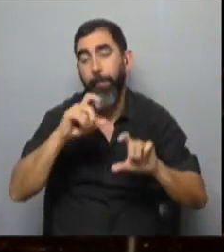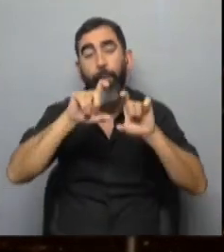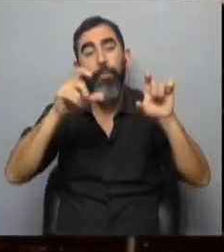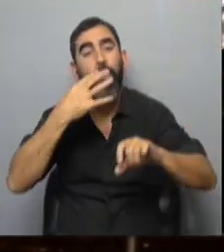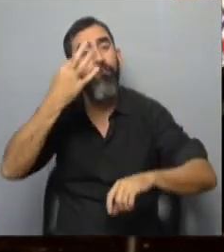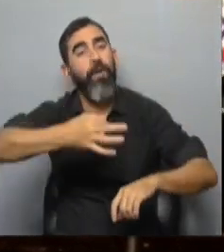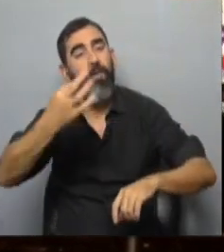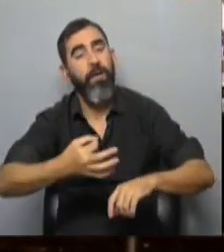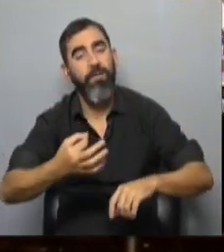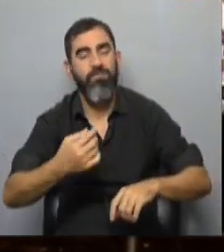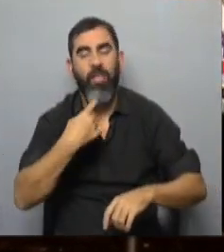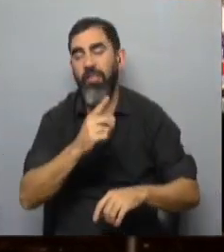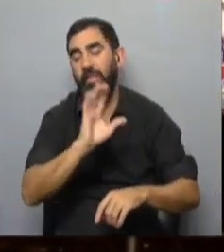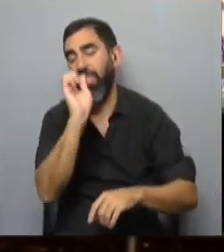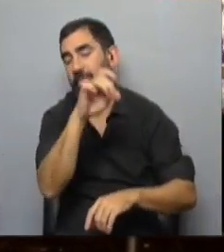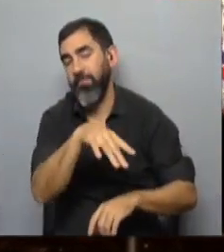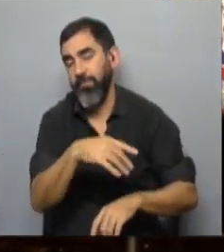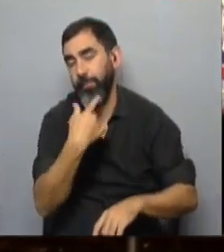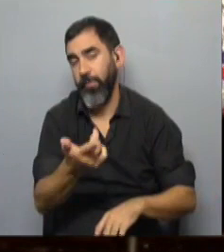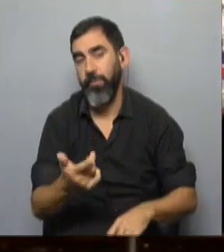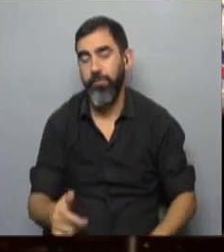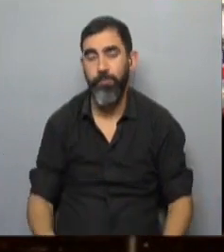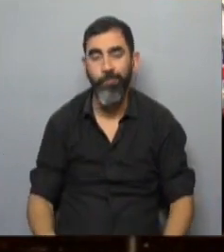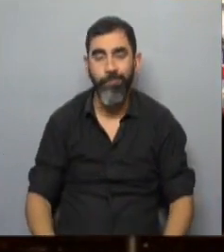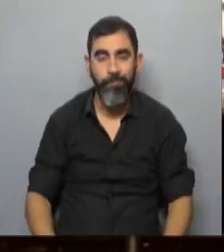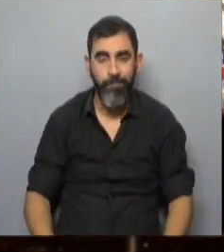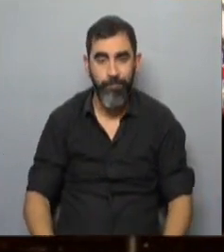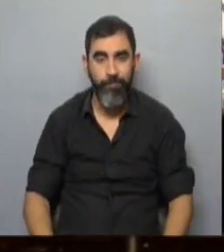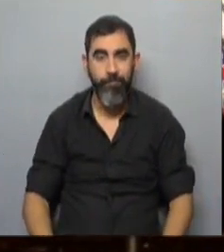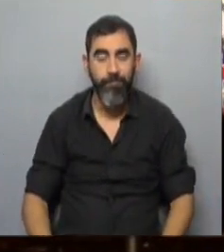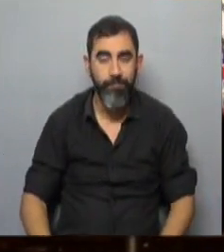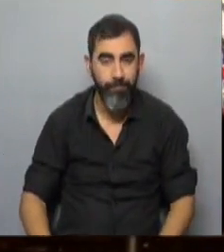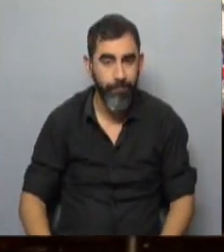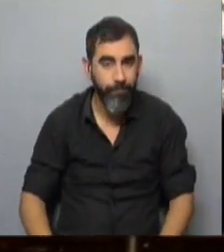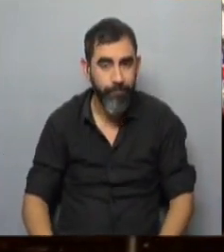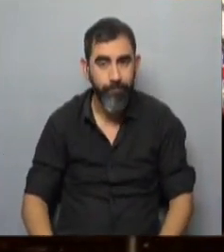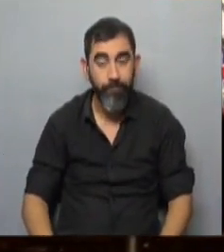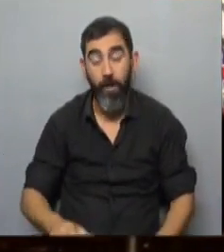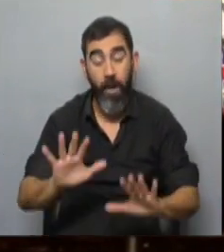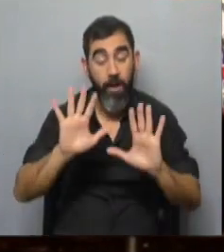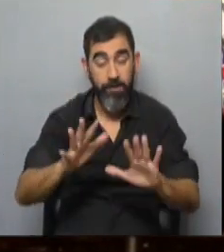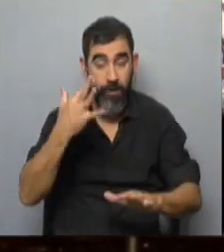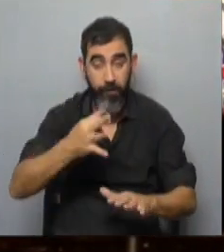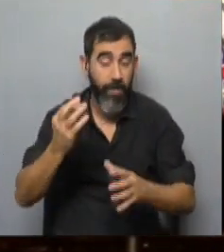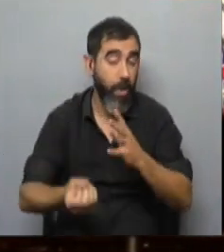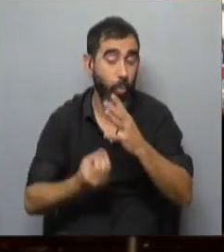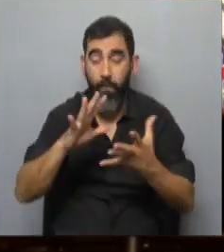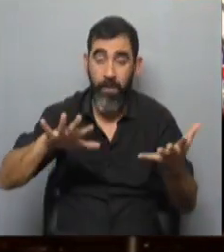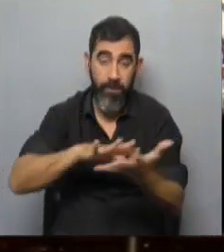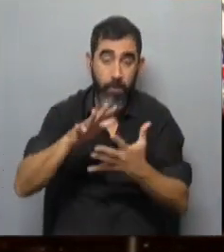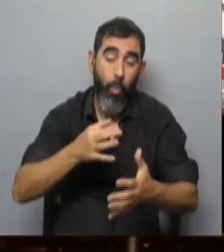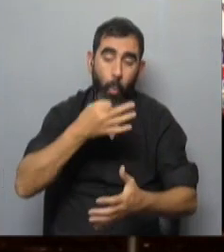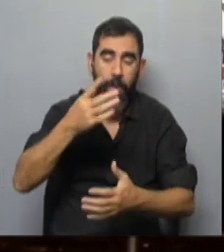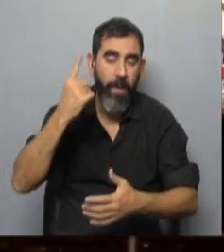titular, digamos, que se someta a unos principios deontológicos básicos. Y esta es la nueva realidad. Cualquiera